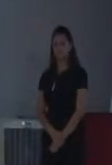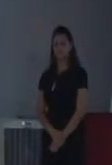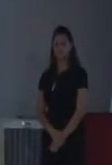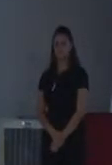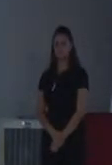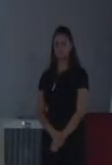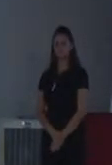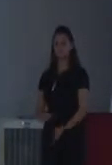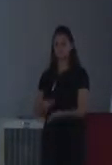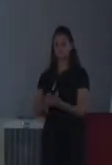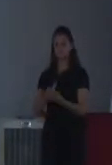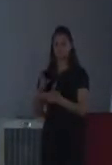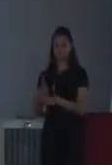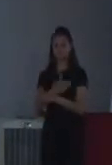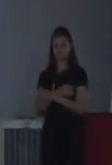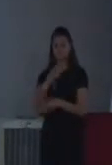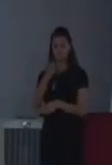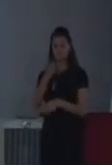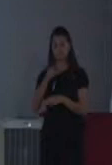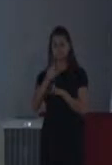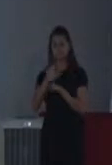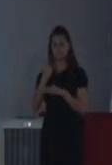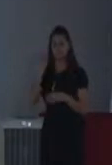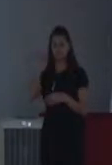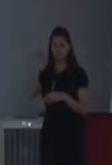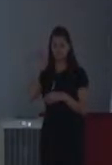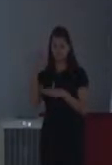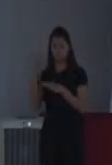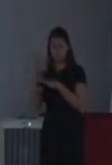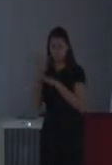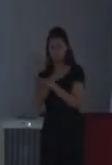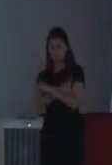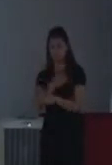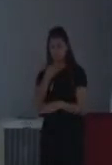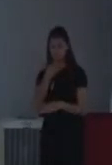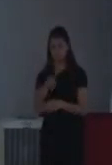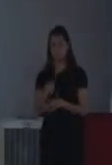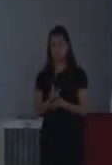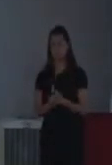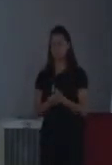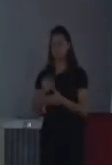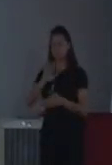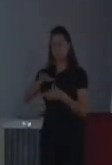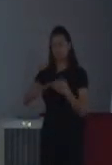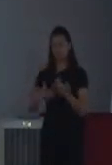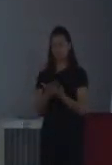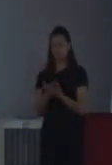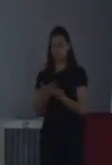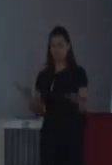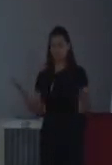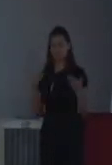decían en una de las exposiciones anteriores, que todo empieza y